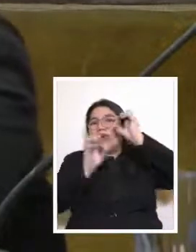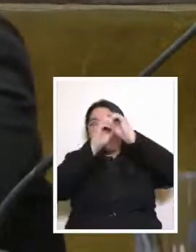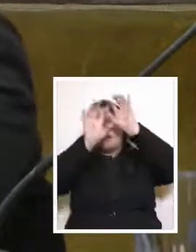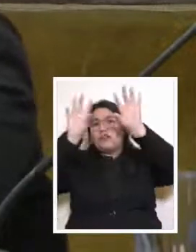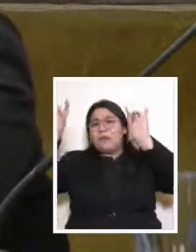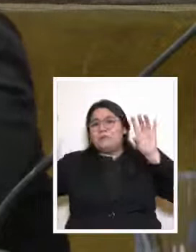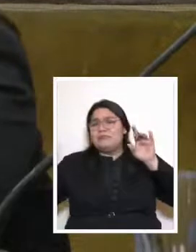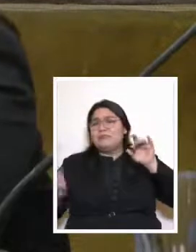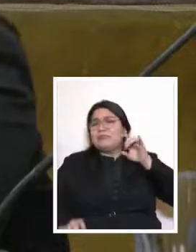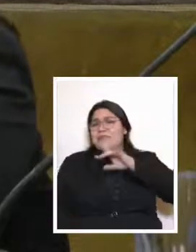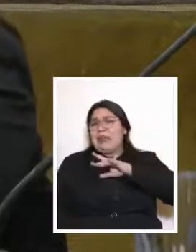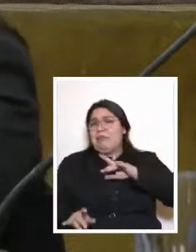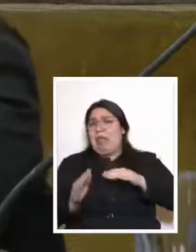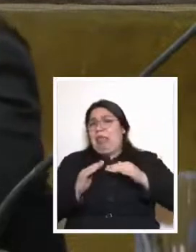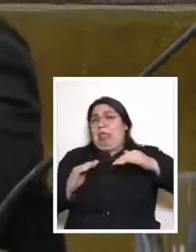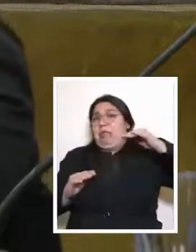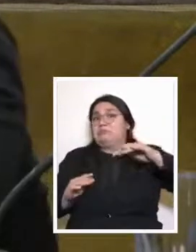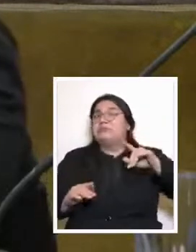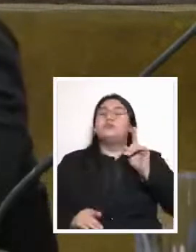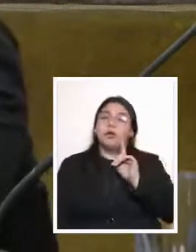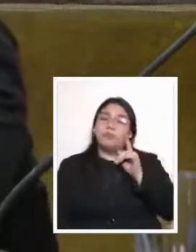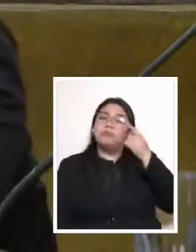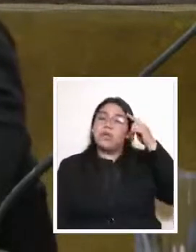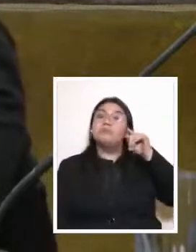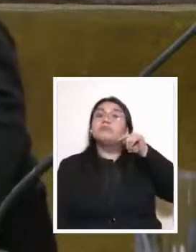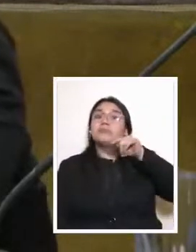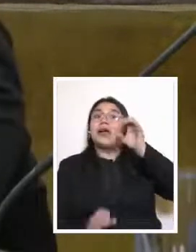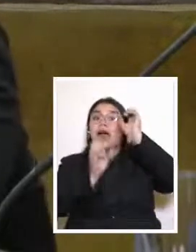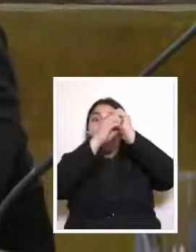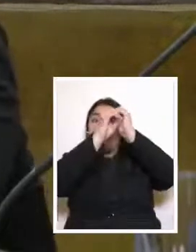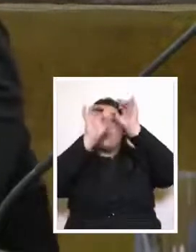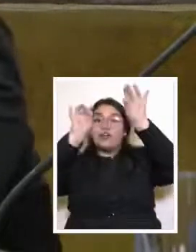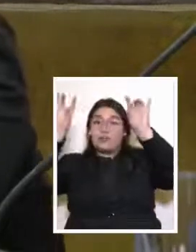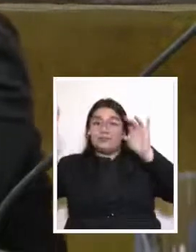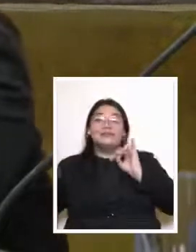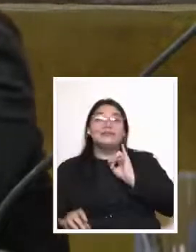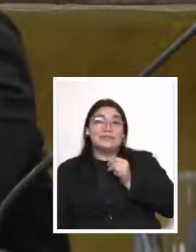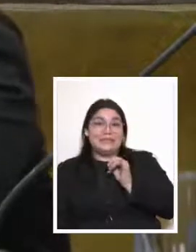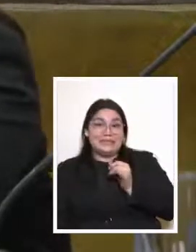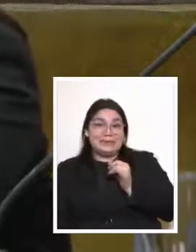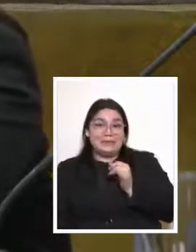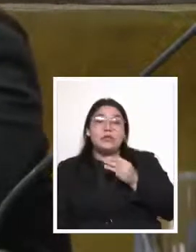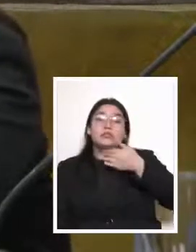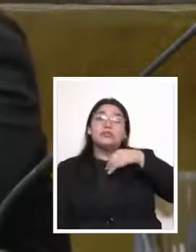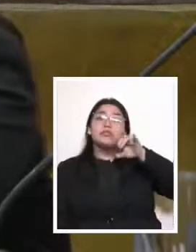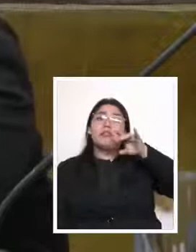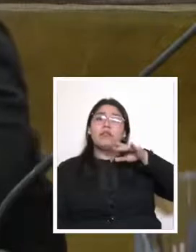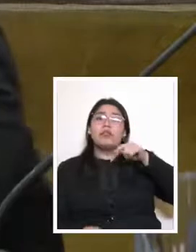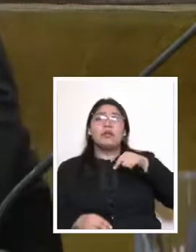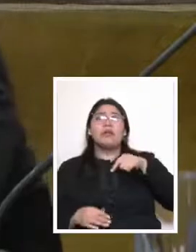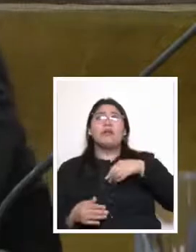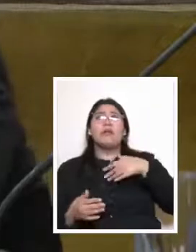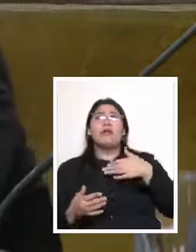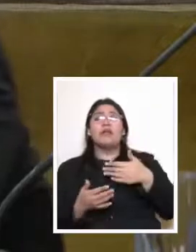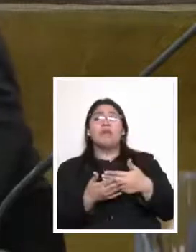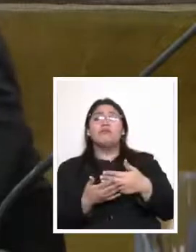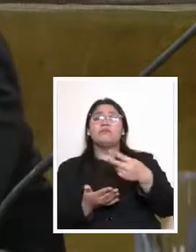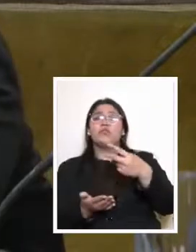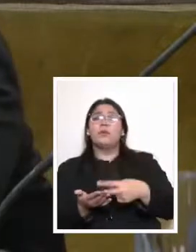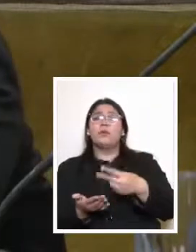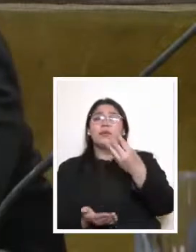muchos ámbitos, y en la astronomía nosotros sabemos que de aquí al 2030 por lo menos vamos a tener